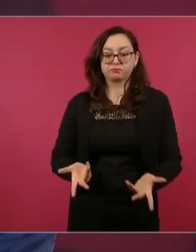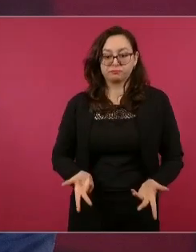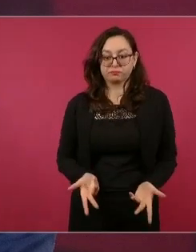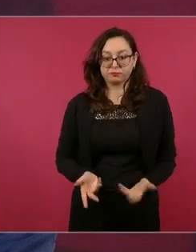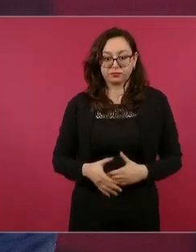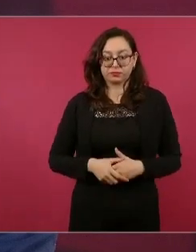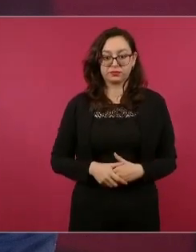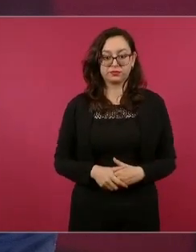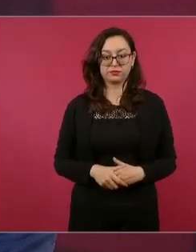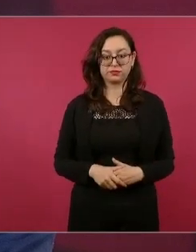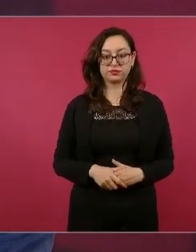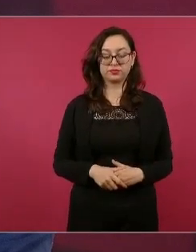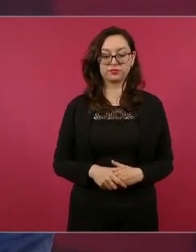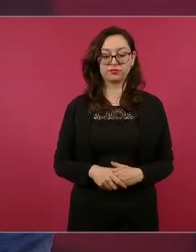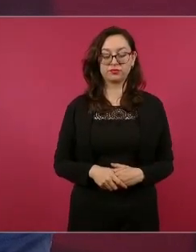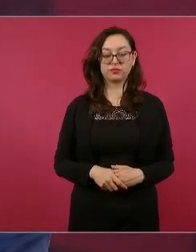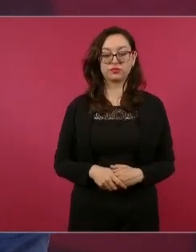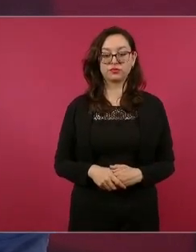y…